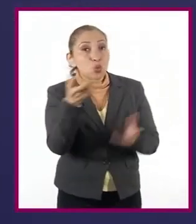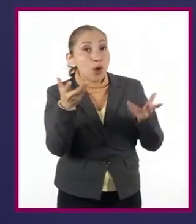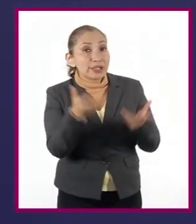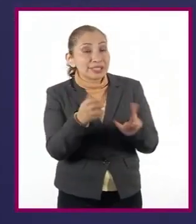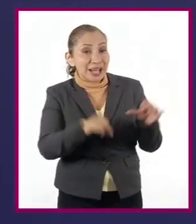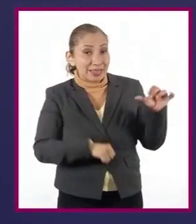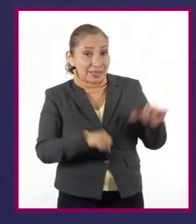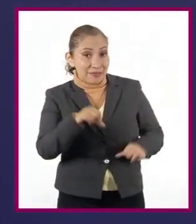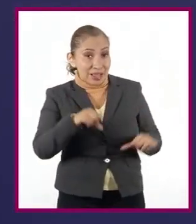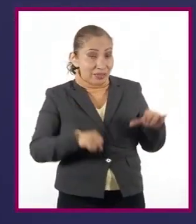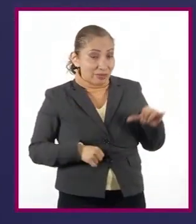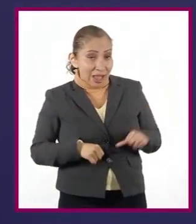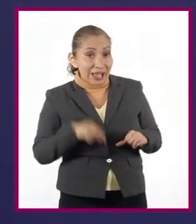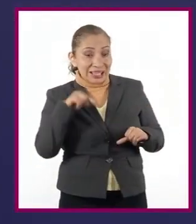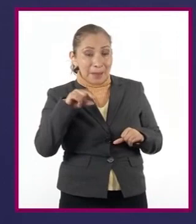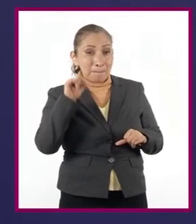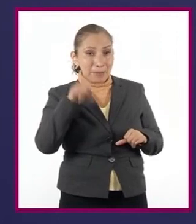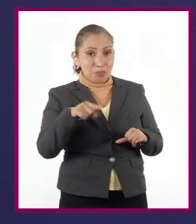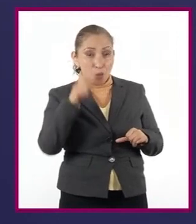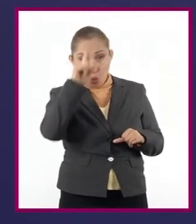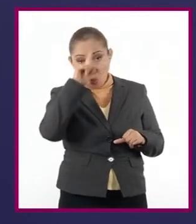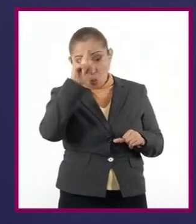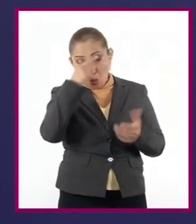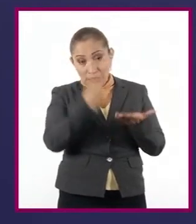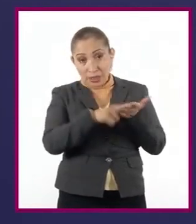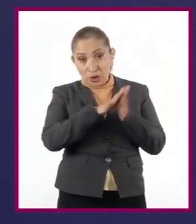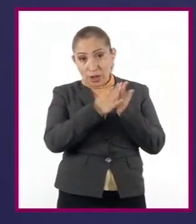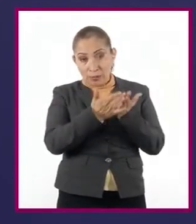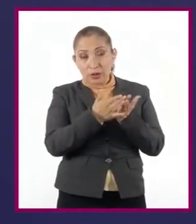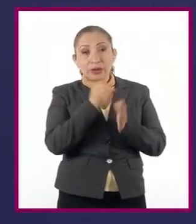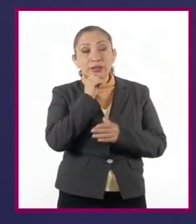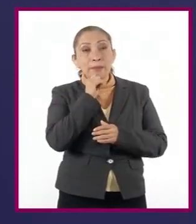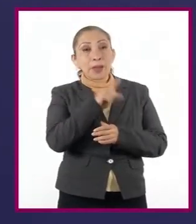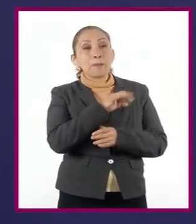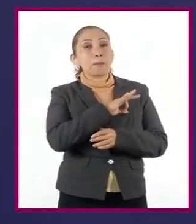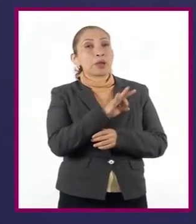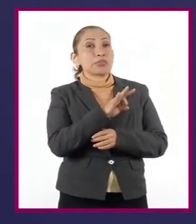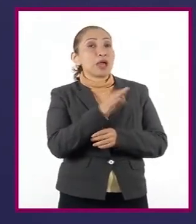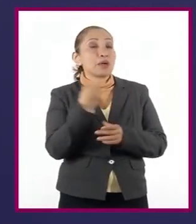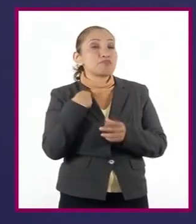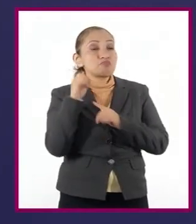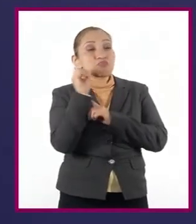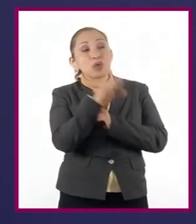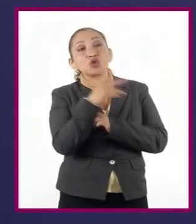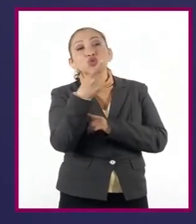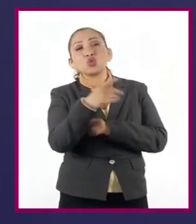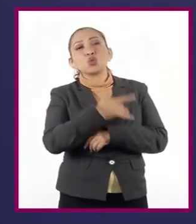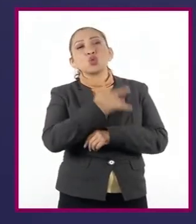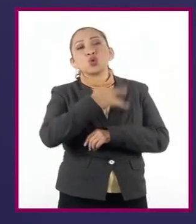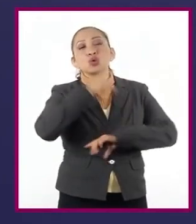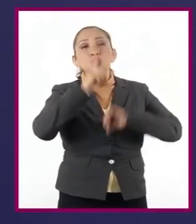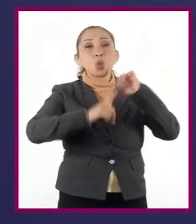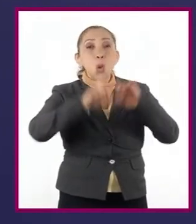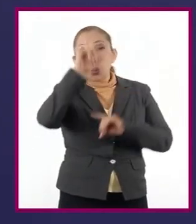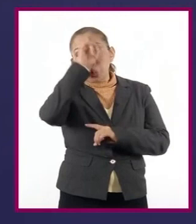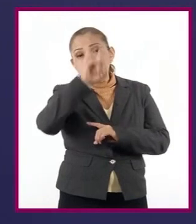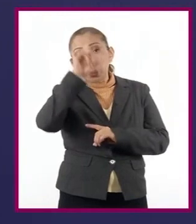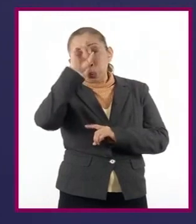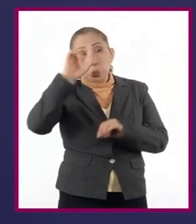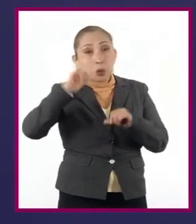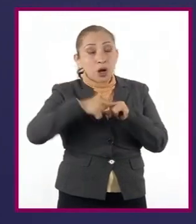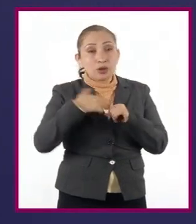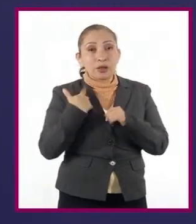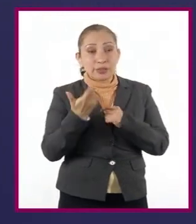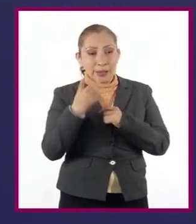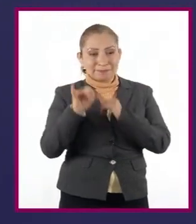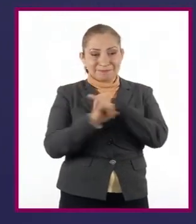las actividades que en él se sugieren. Asimismo, nos pueden hacer llegar sus inquietudes o sugerencias a